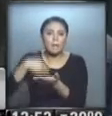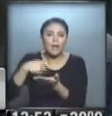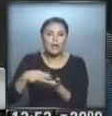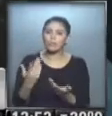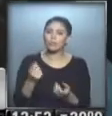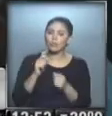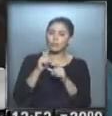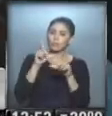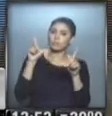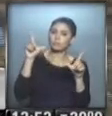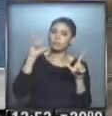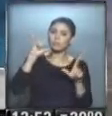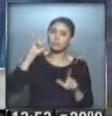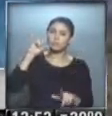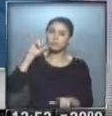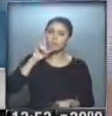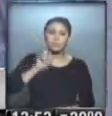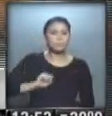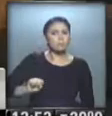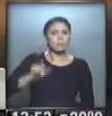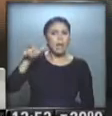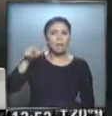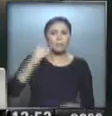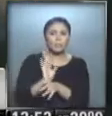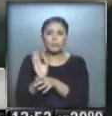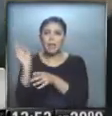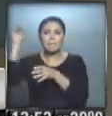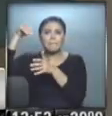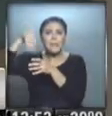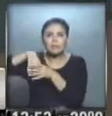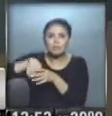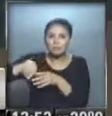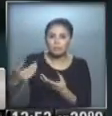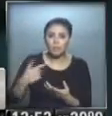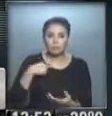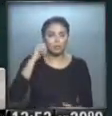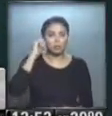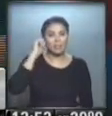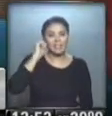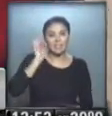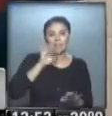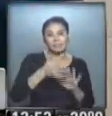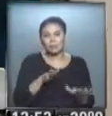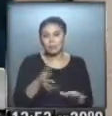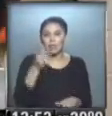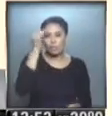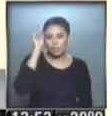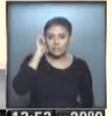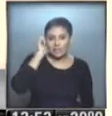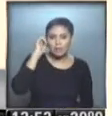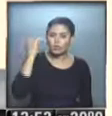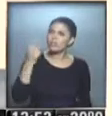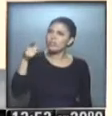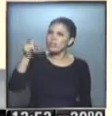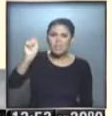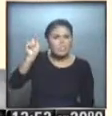me asombró que hubiera un intruso en ese mundo. Yo tenía la edad del personaje, alrededor de 12 años. Entonces me dije: